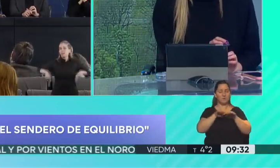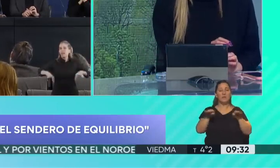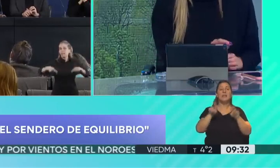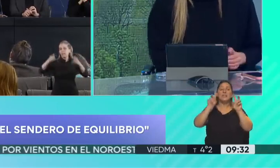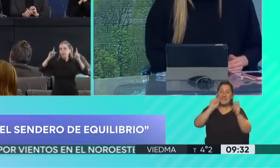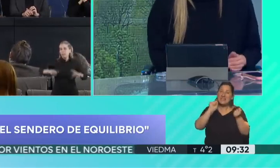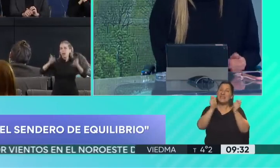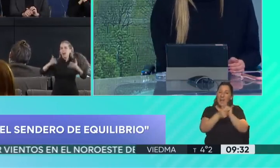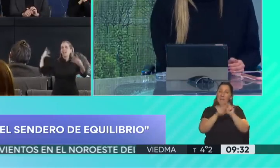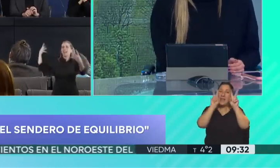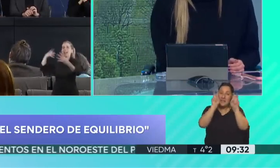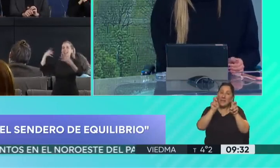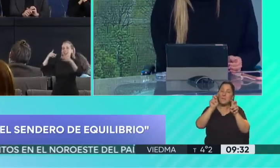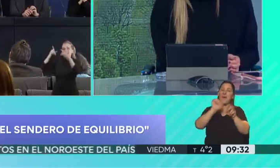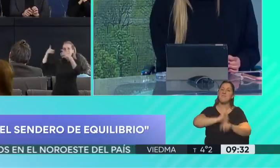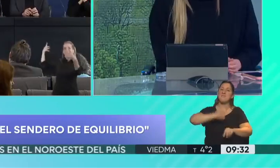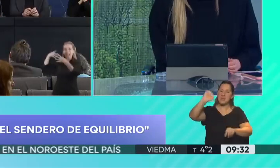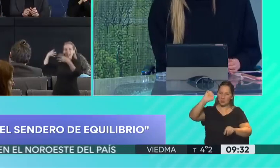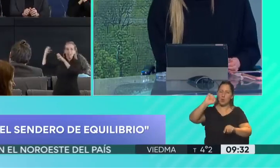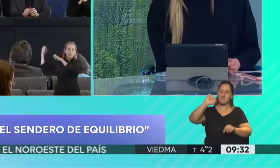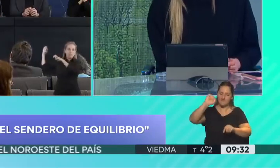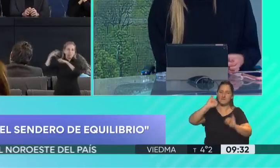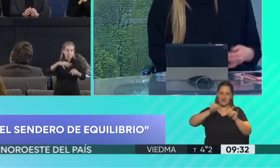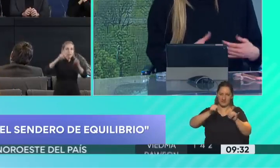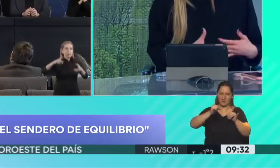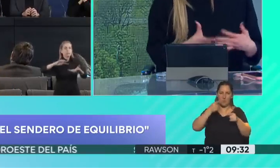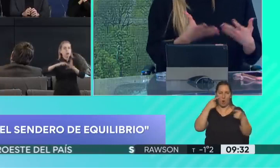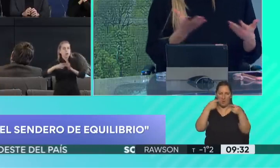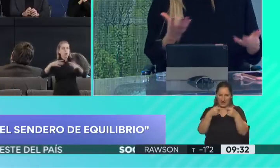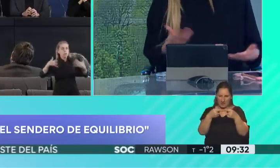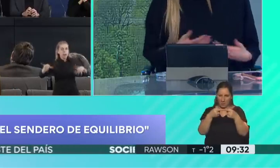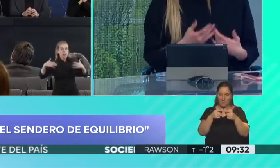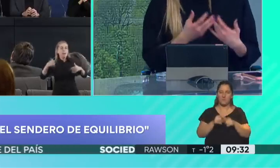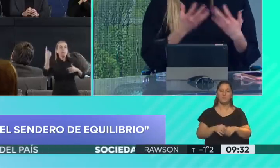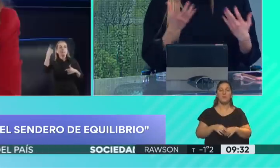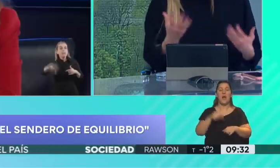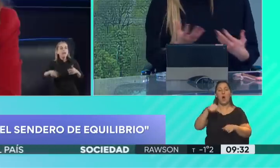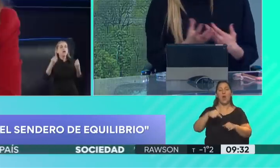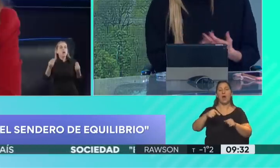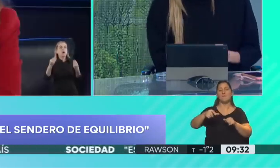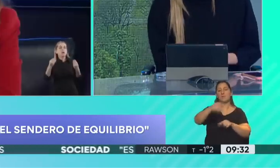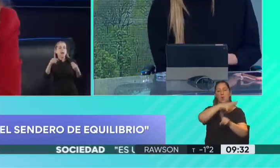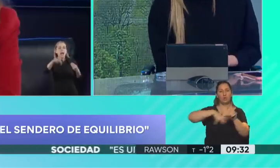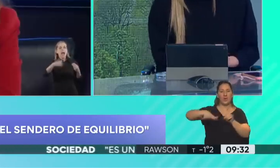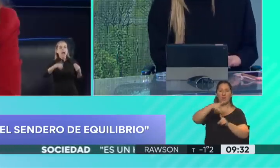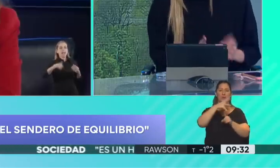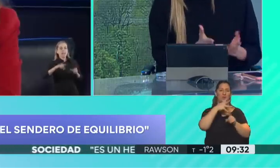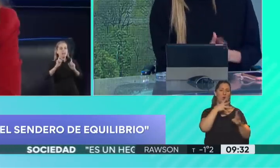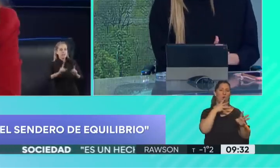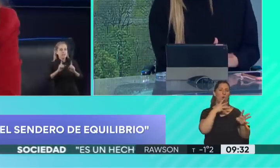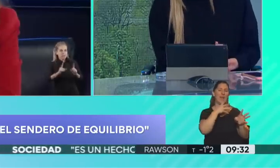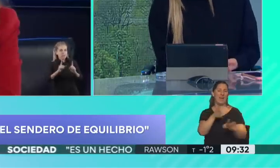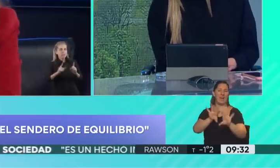dijo con él con el fm y hay una meta de inflación que bueno dijo en este contexto de guerra internacional y todo sería